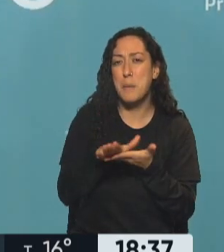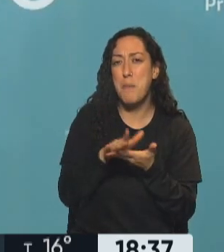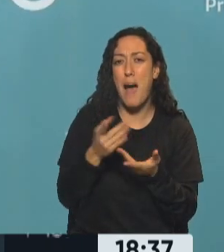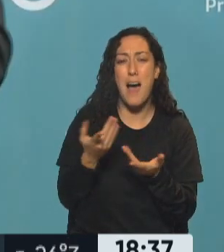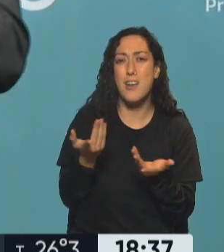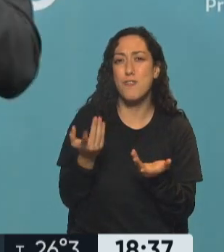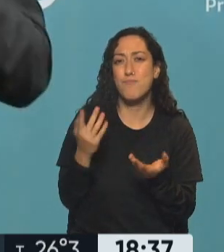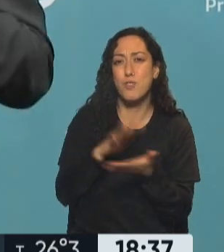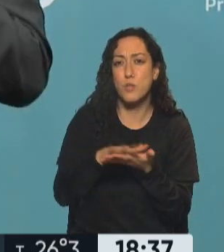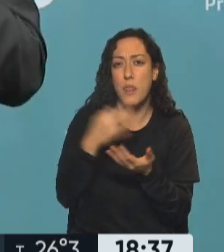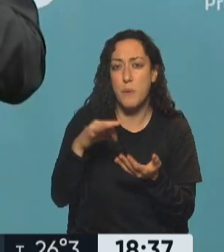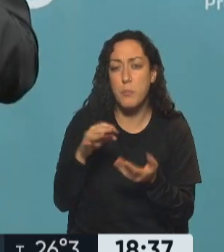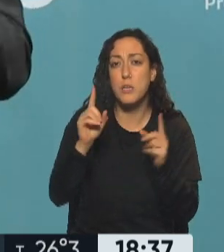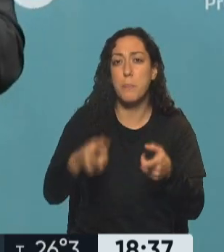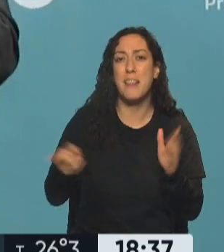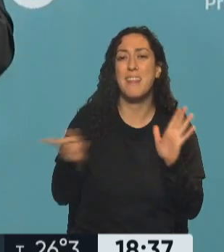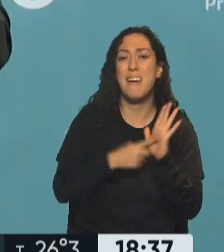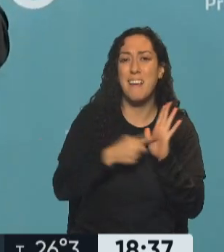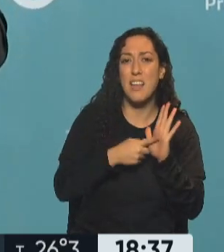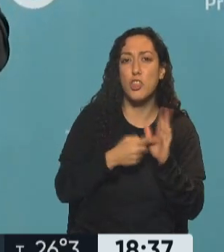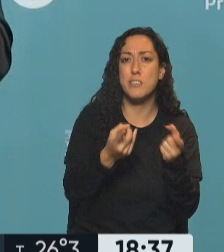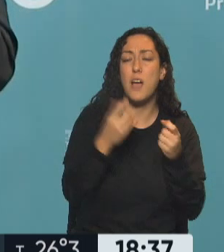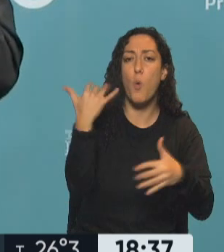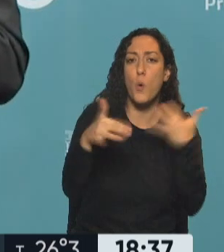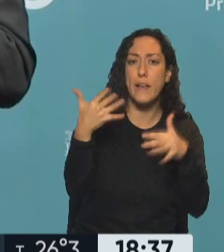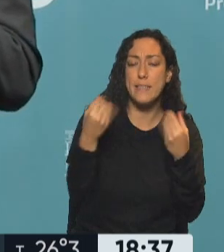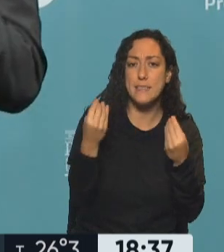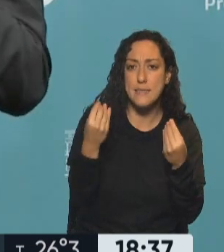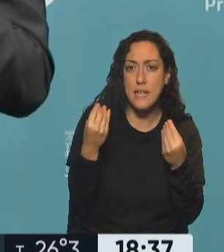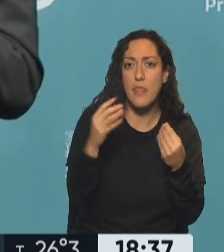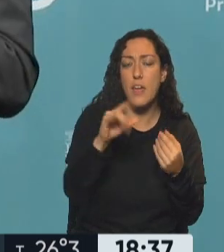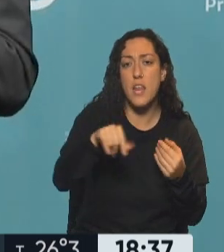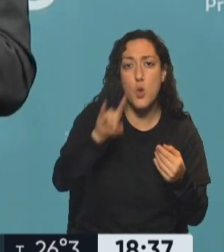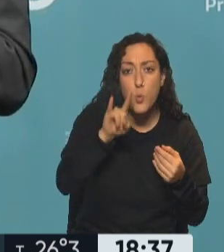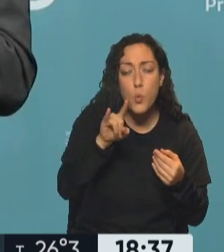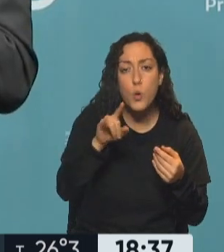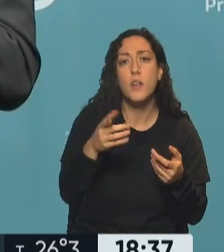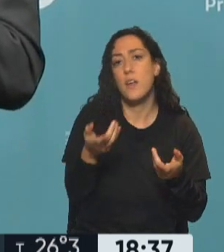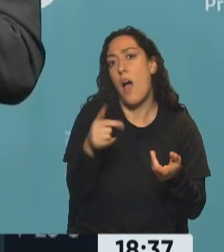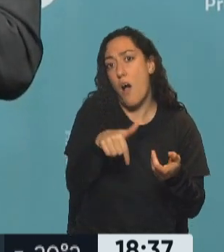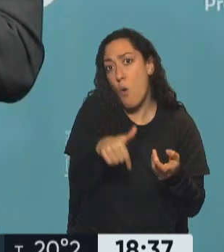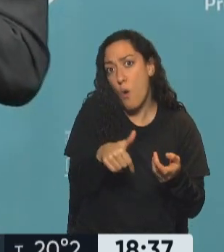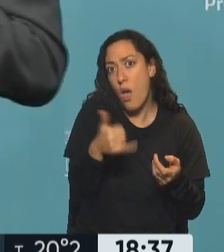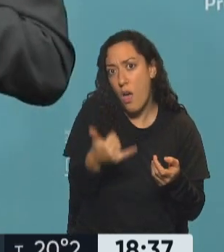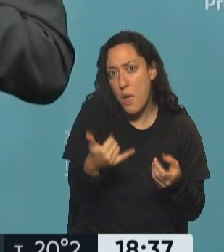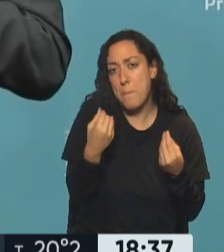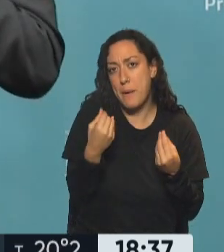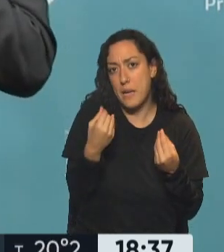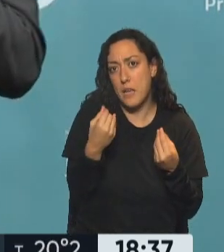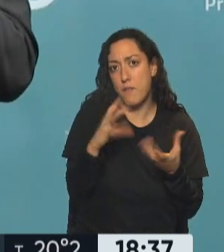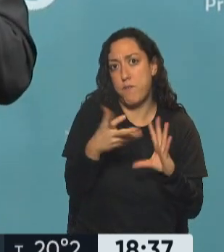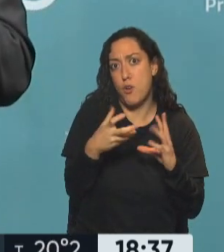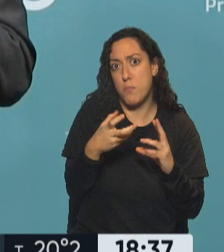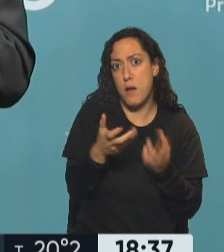y urgencia que actualiza el presupuesto del sector público nacional, de la Administración Pública Nacional, para darle un carácter